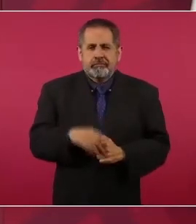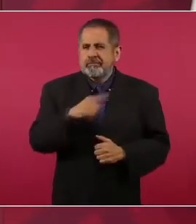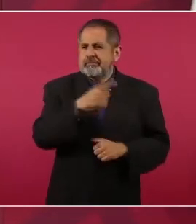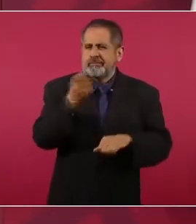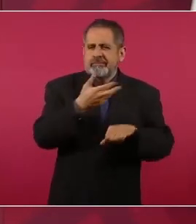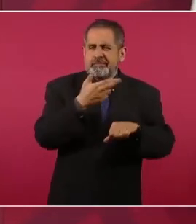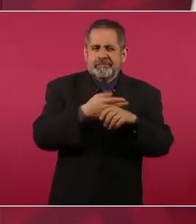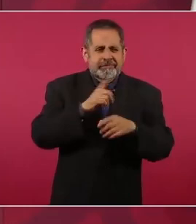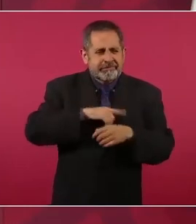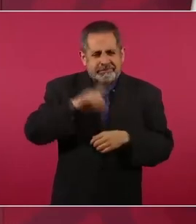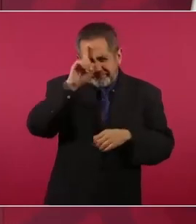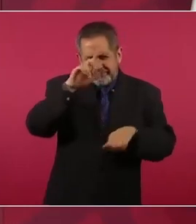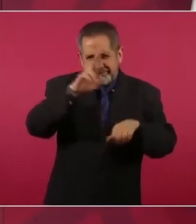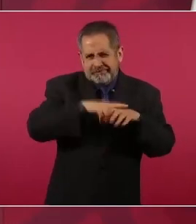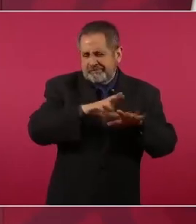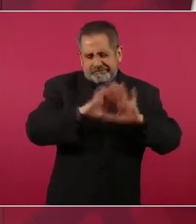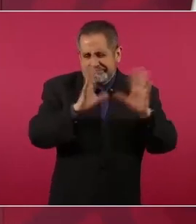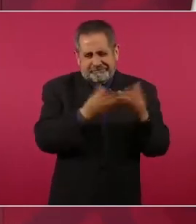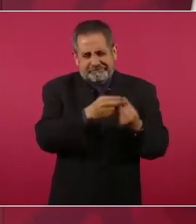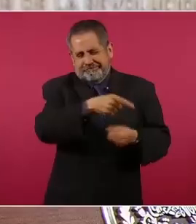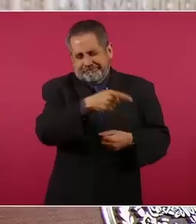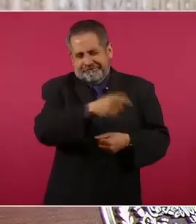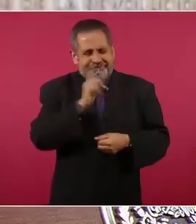secretaria, asesora, todo, ¿no?